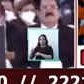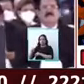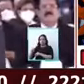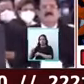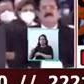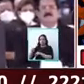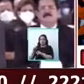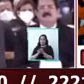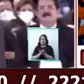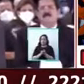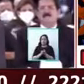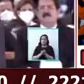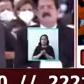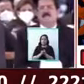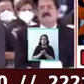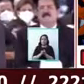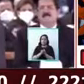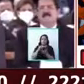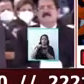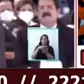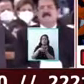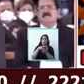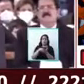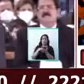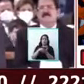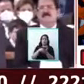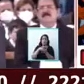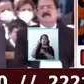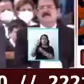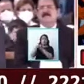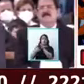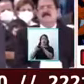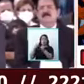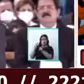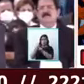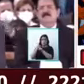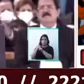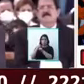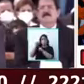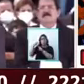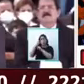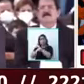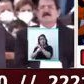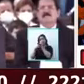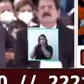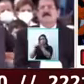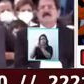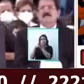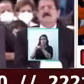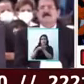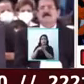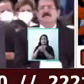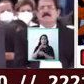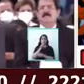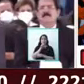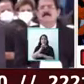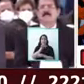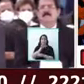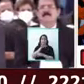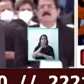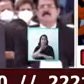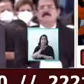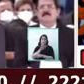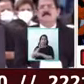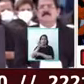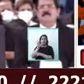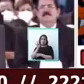sicariato y siguen esto del impuesto de guerra, y creo que es un punto a deber de parte de este